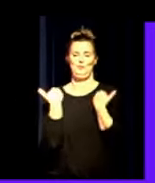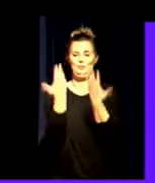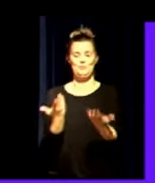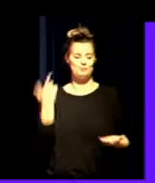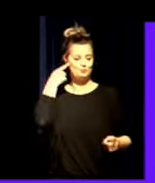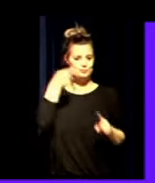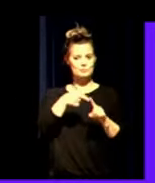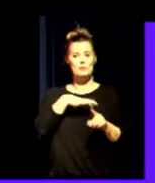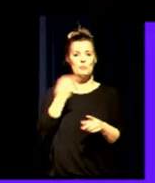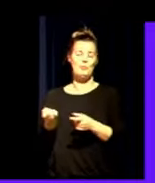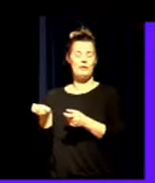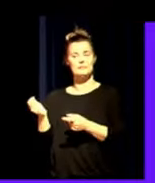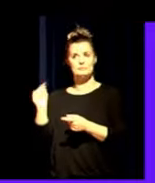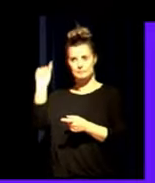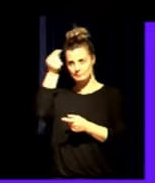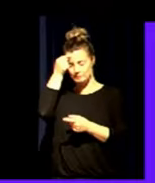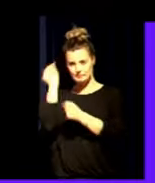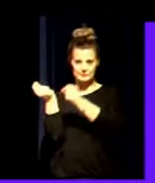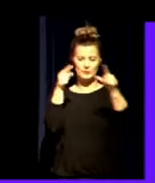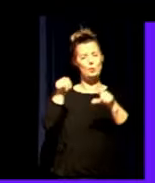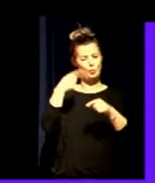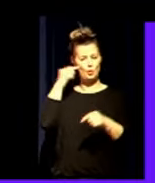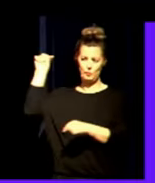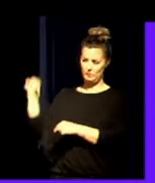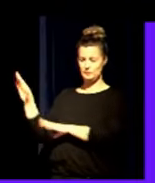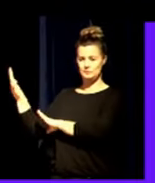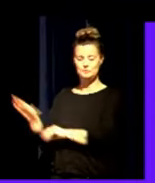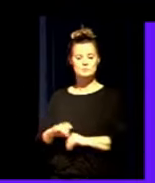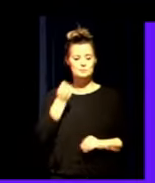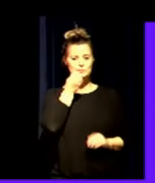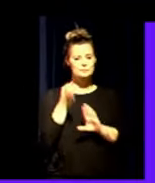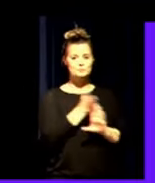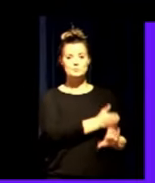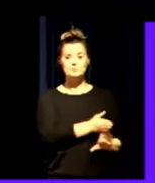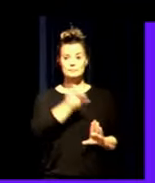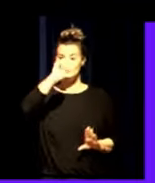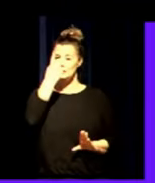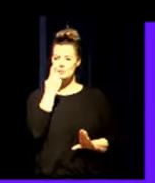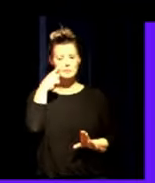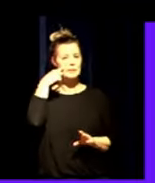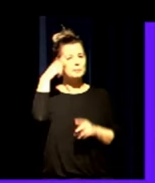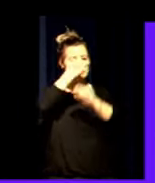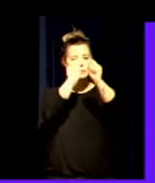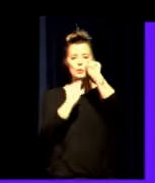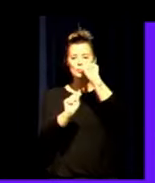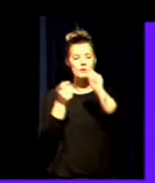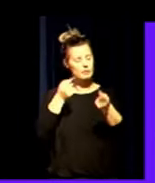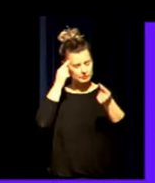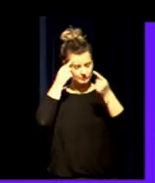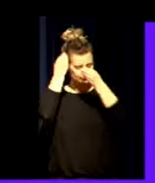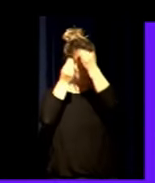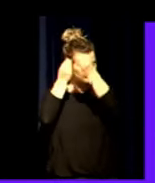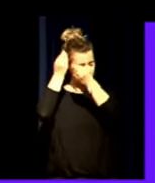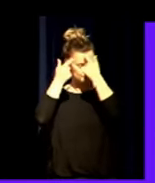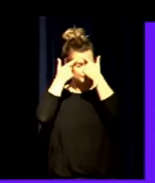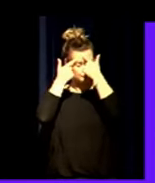podamos llevarnos de esta intervención mía. Luego lo vemos. Bien, la primera pregunta que tenemos que hacernos es ¿qué